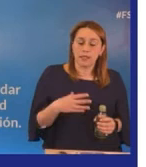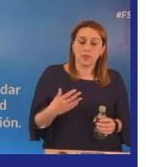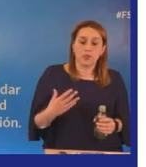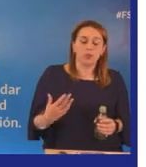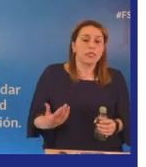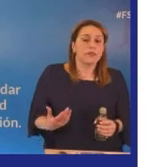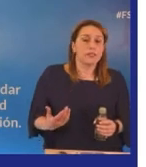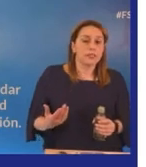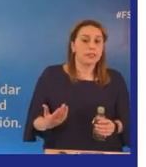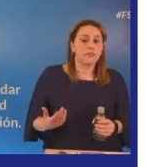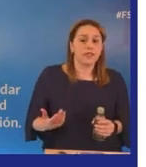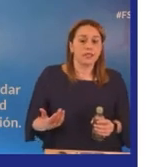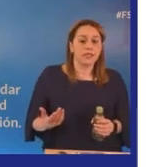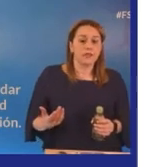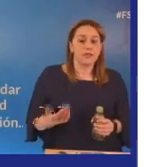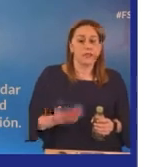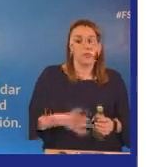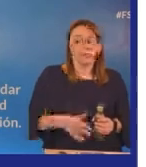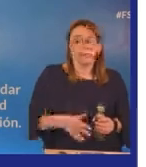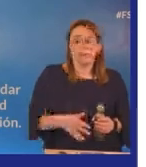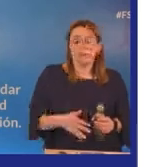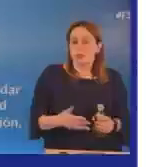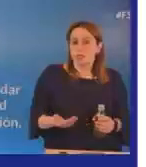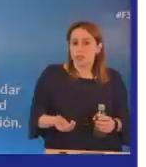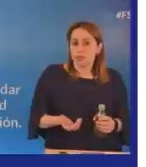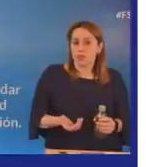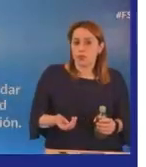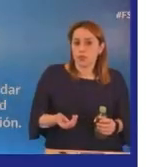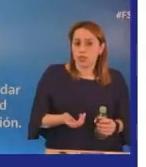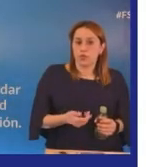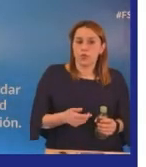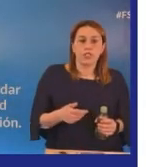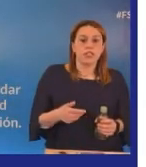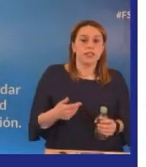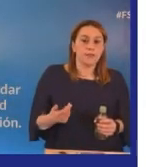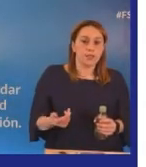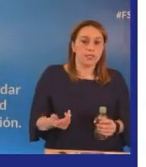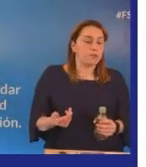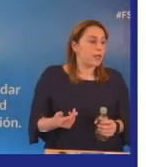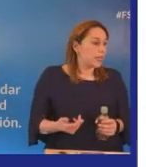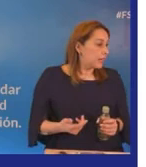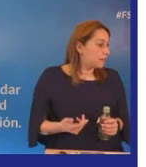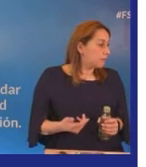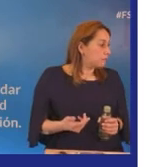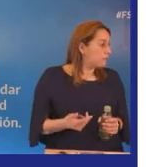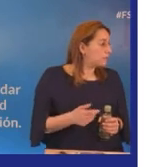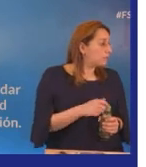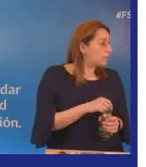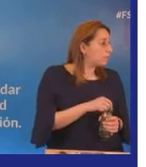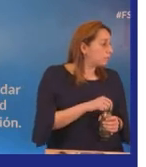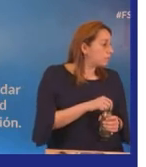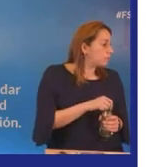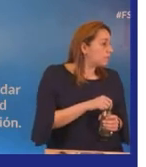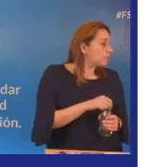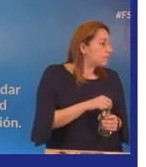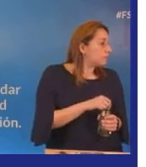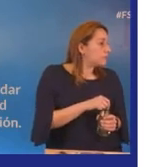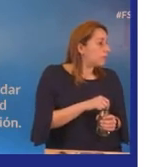una alteración cognitiva significativa, pues aprender a utilizar el dispositivo no sería tan fácil para él.